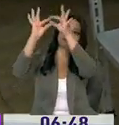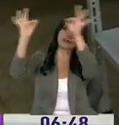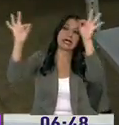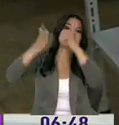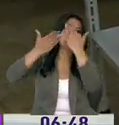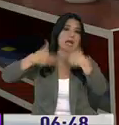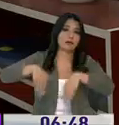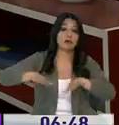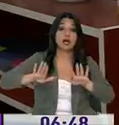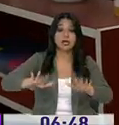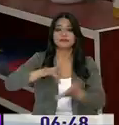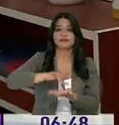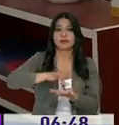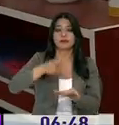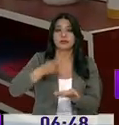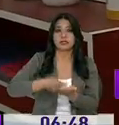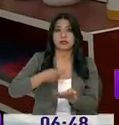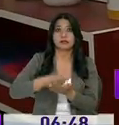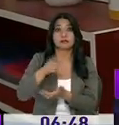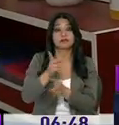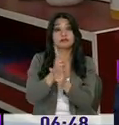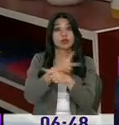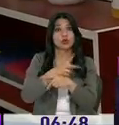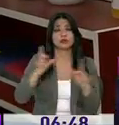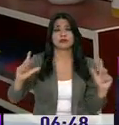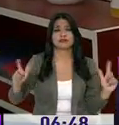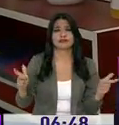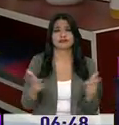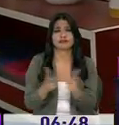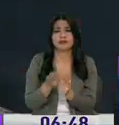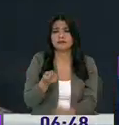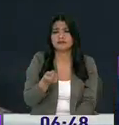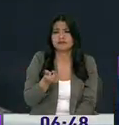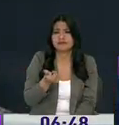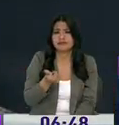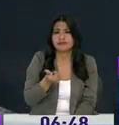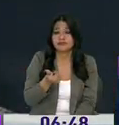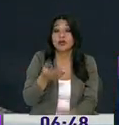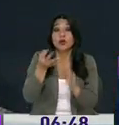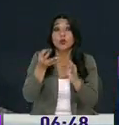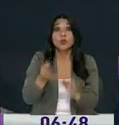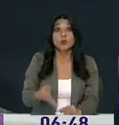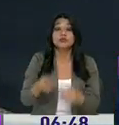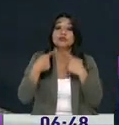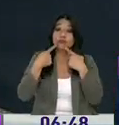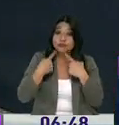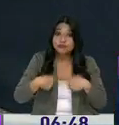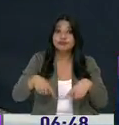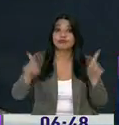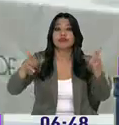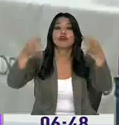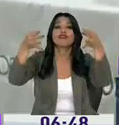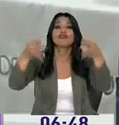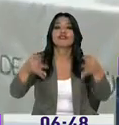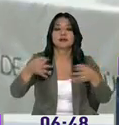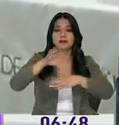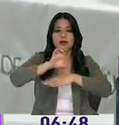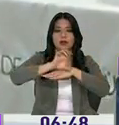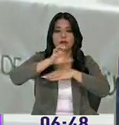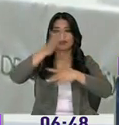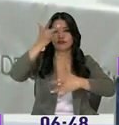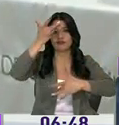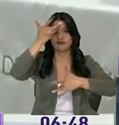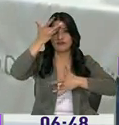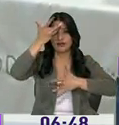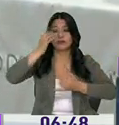de Quito, en donde estos productos se agotaron el fin de semana, luego de que se conociera que en Ecuador existen casos